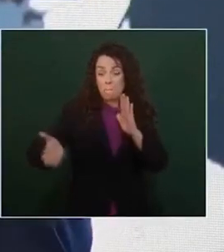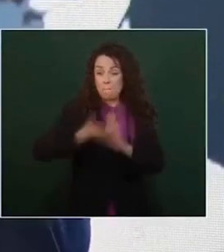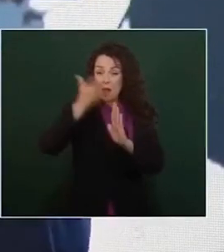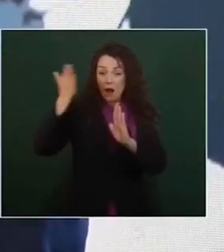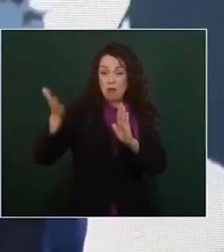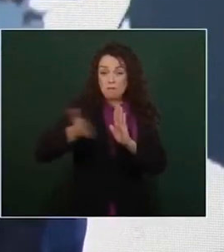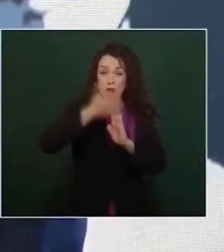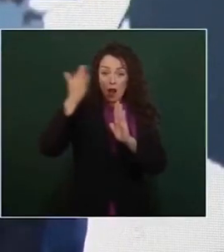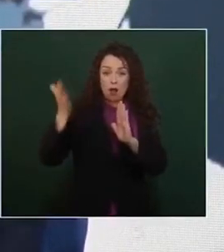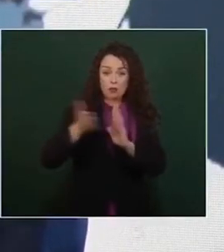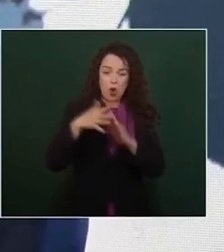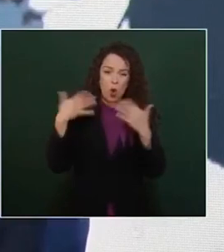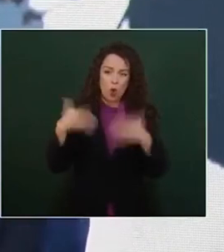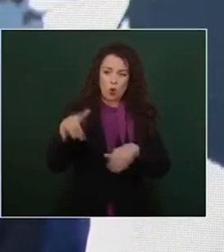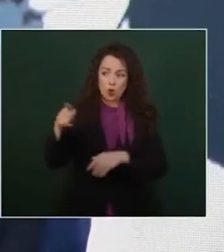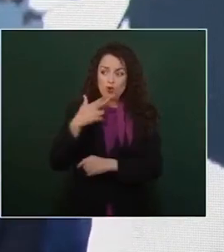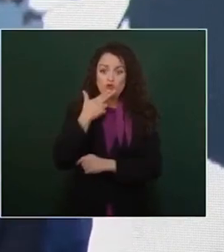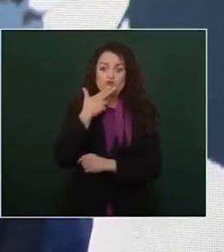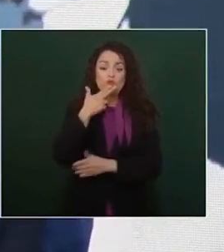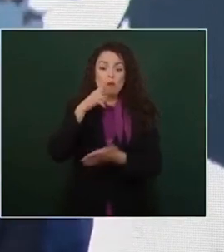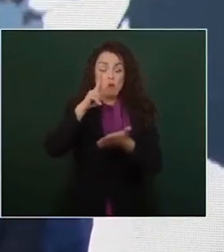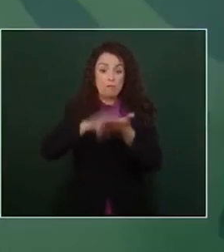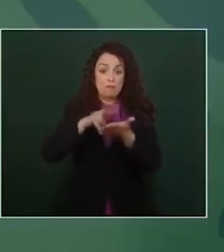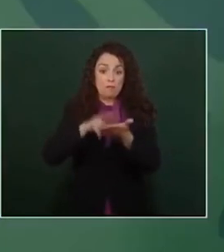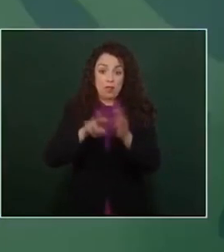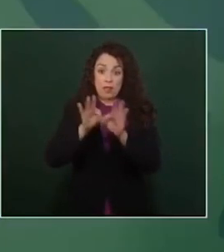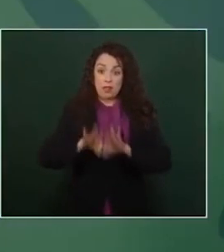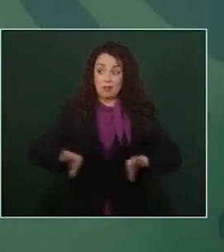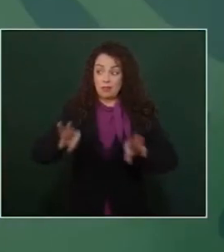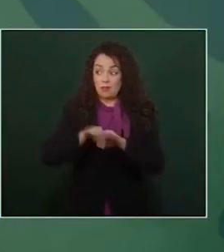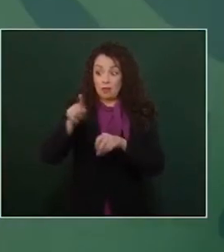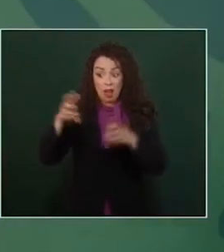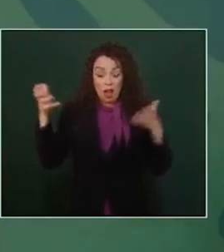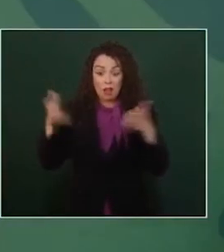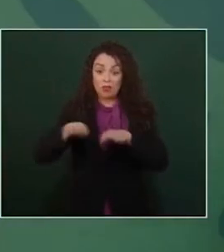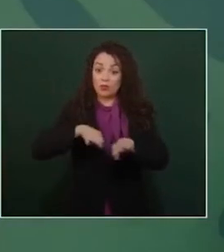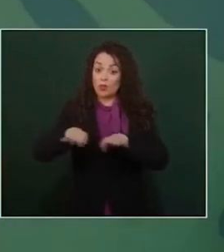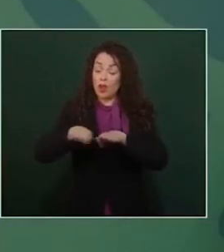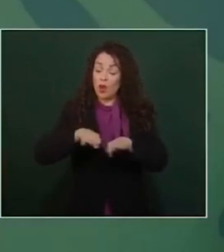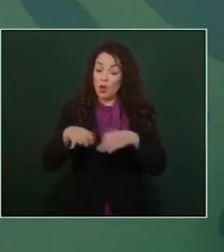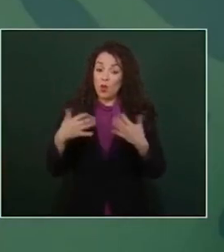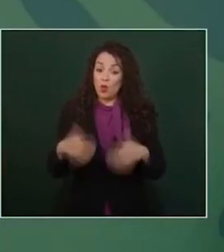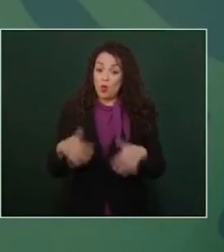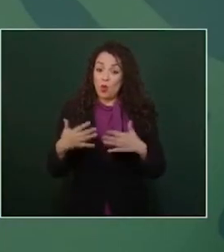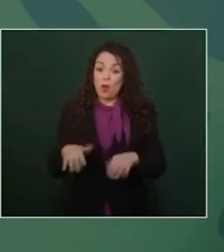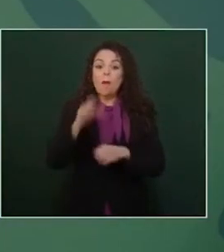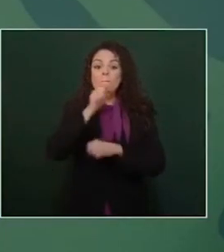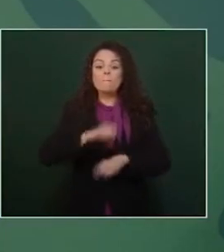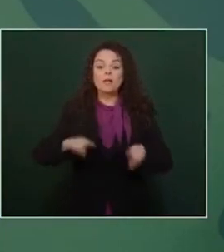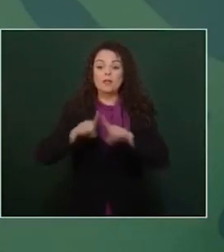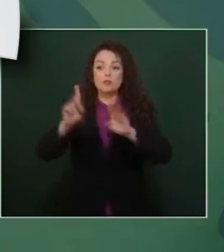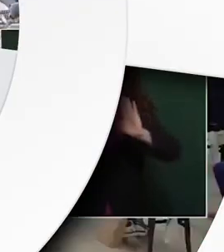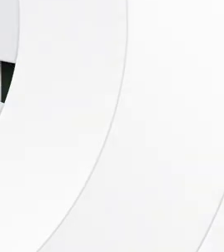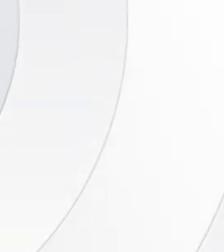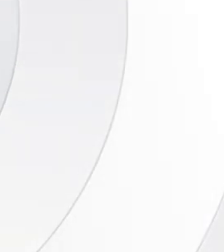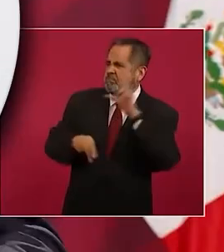alma en todas las obras. Agradecerle desde luego a los ingenieros militares.